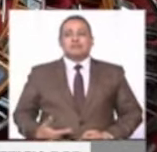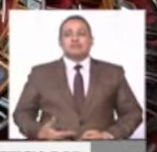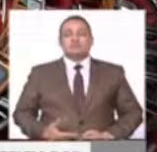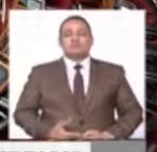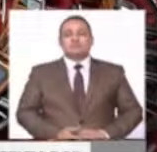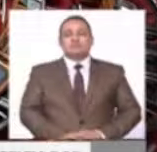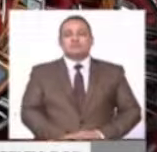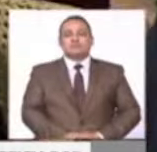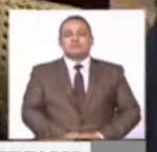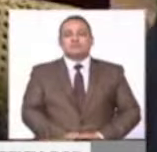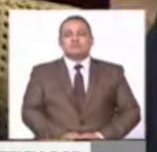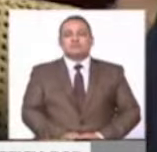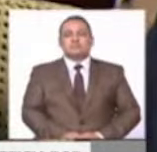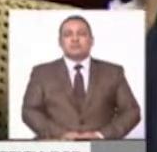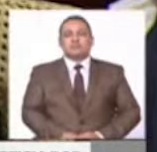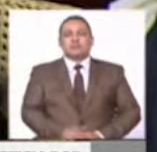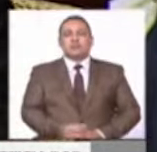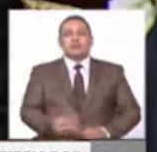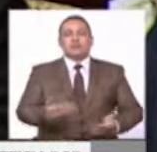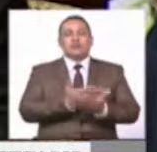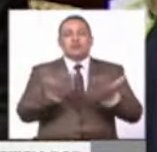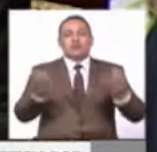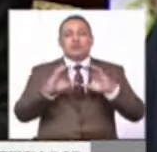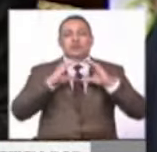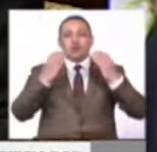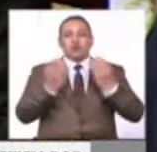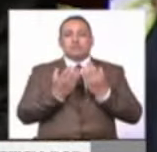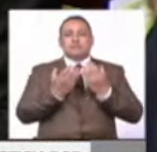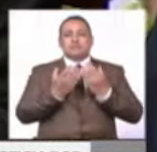presidente señoras y señores